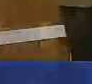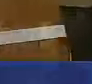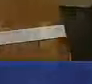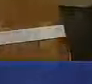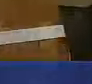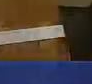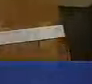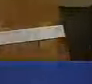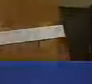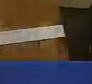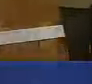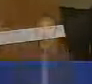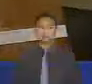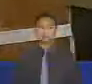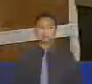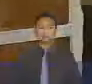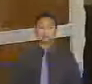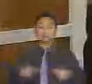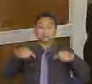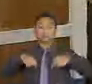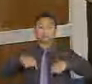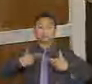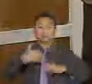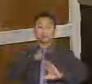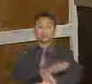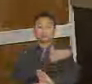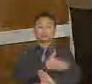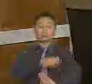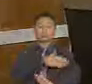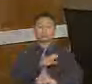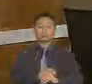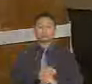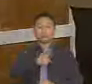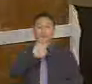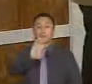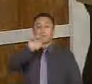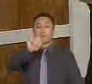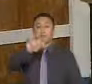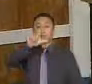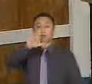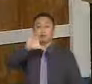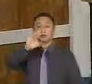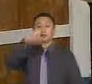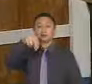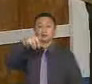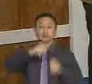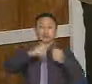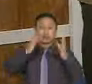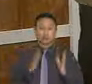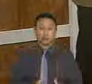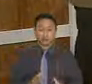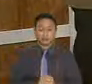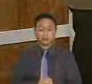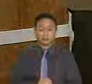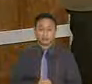y con este marco del balcón quisteño y con San Francisco prehispánico hermoso se ve usted que ahí